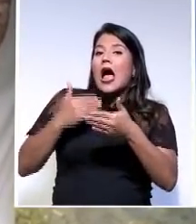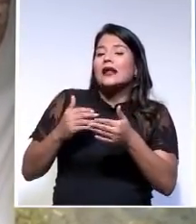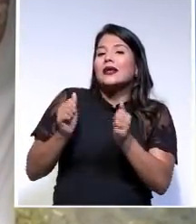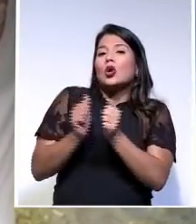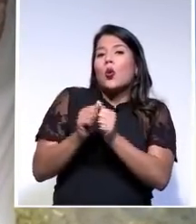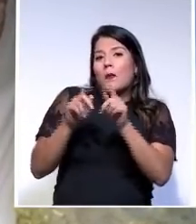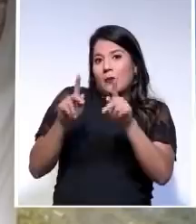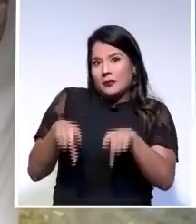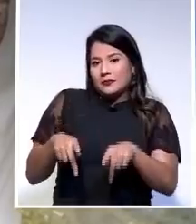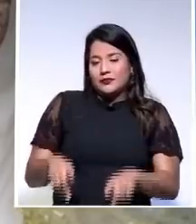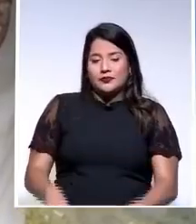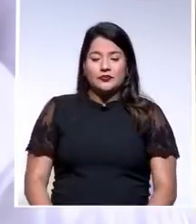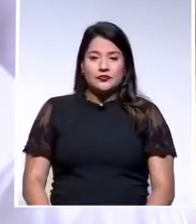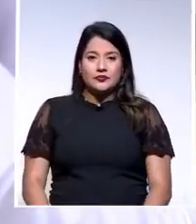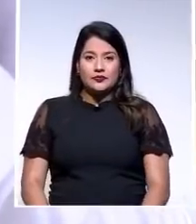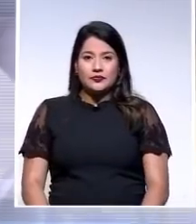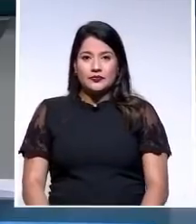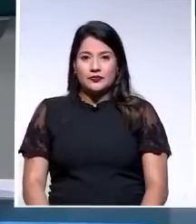informante.